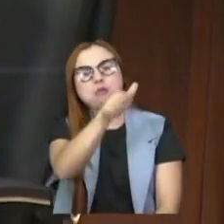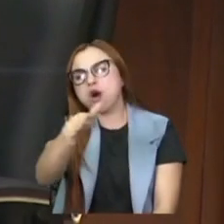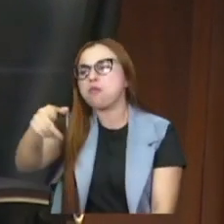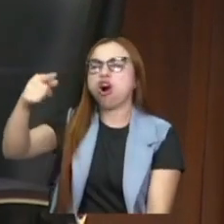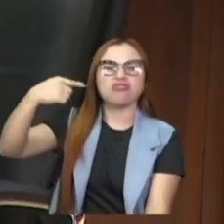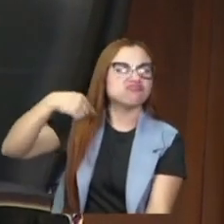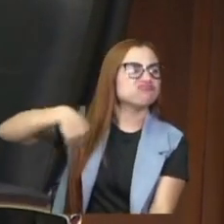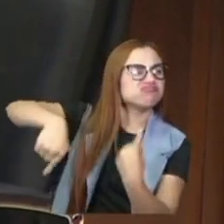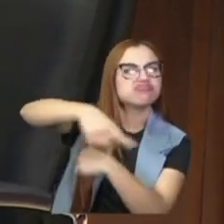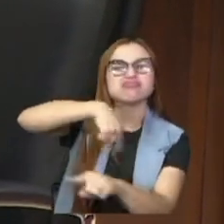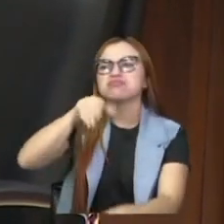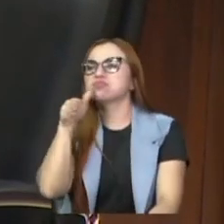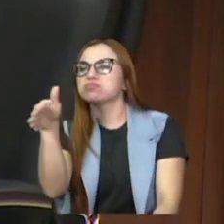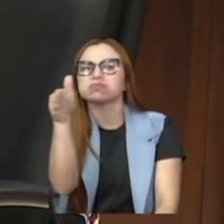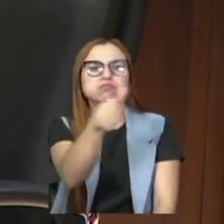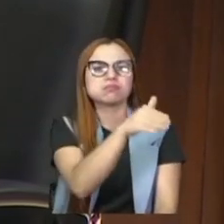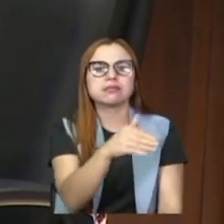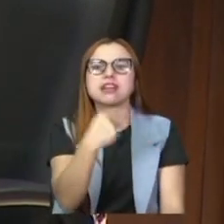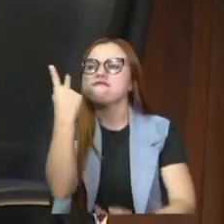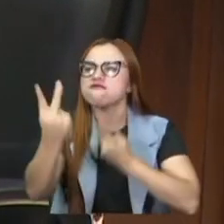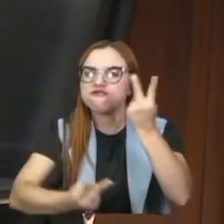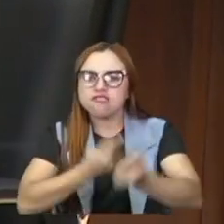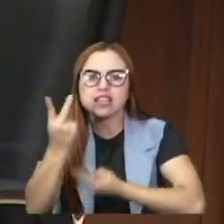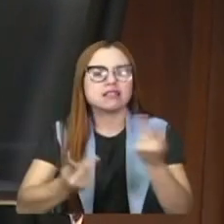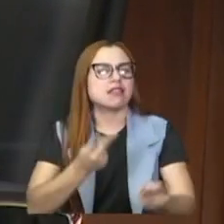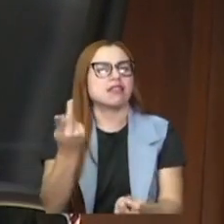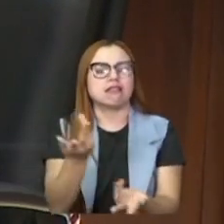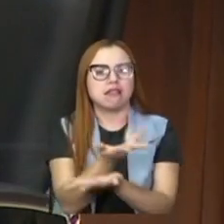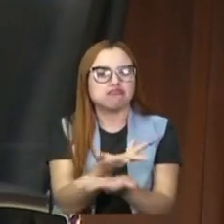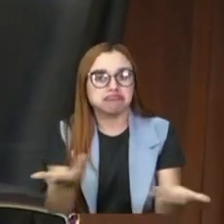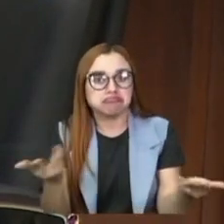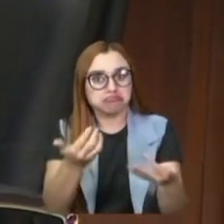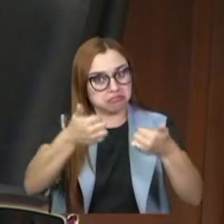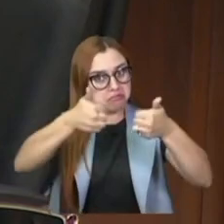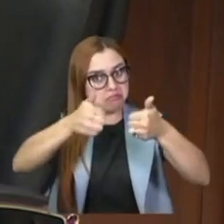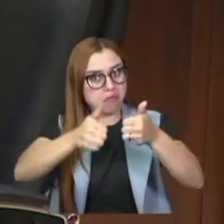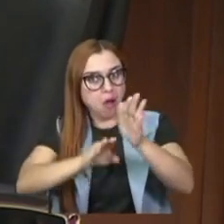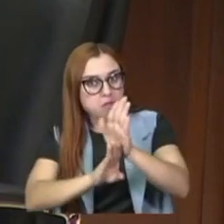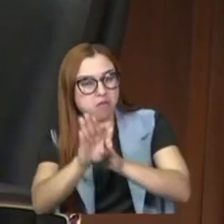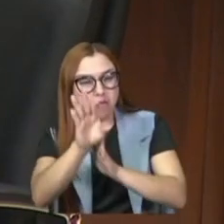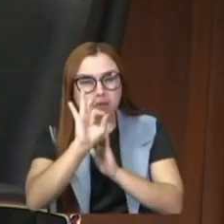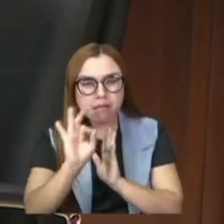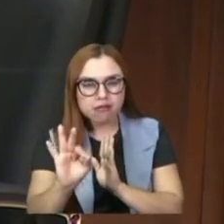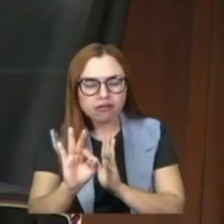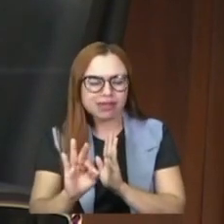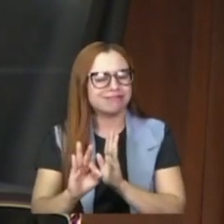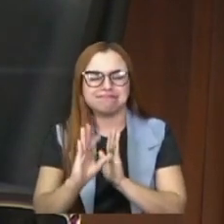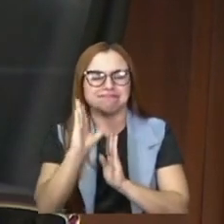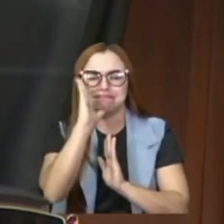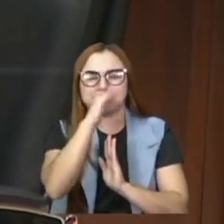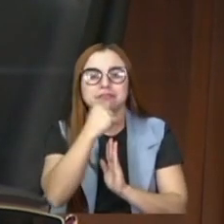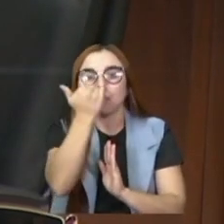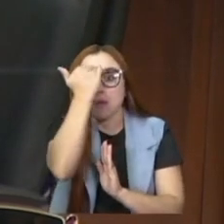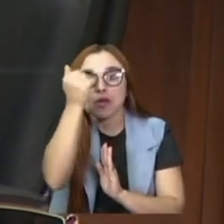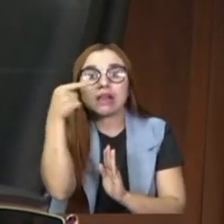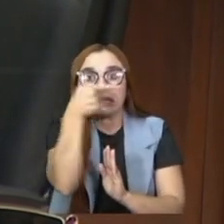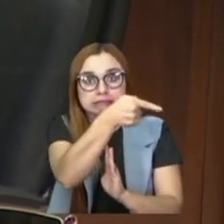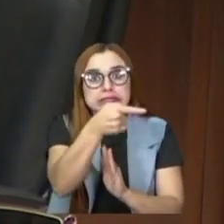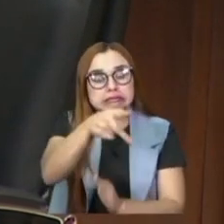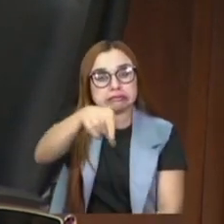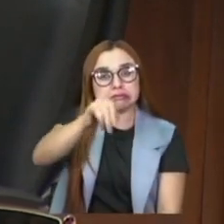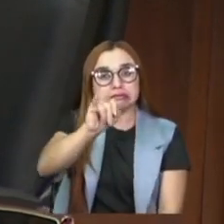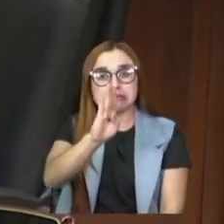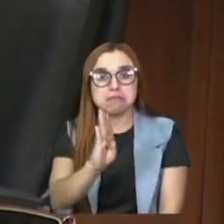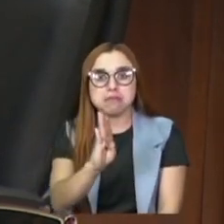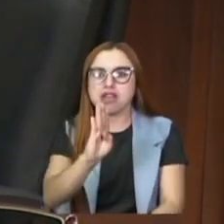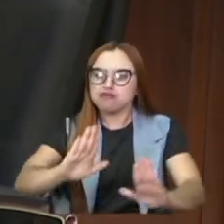positiva del PIB. Pero mientras tengamos a directores solamente pensando en